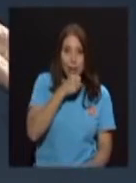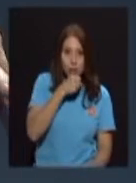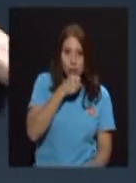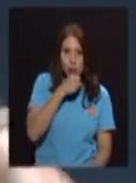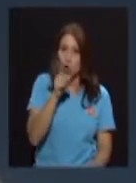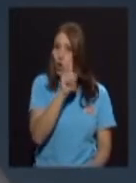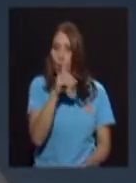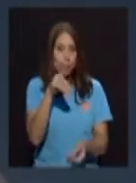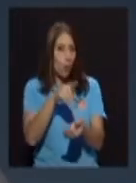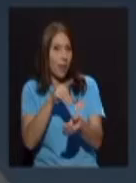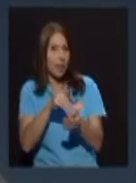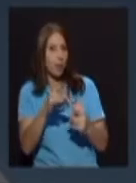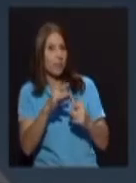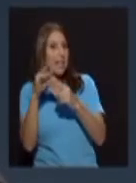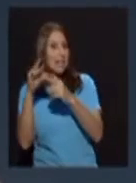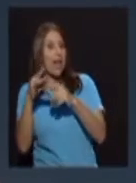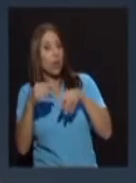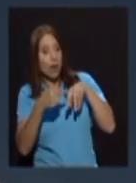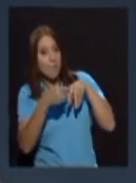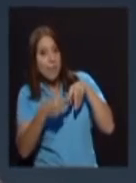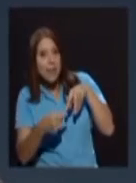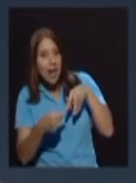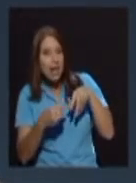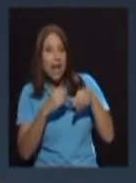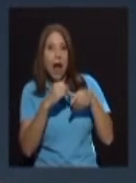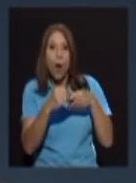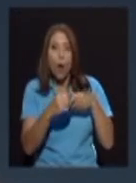médico especializado en mi pierna o en